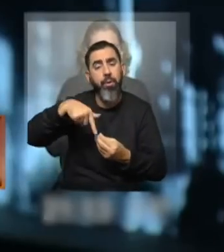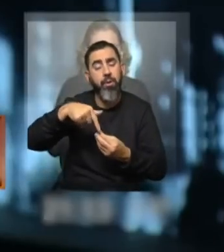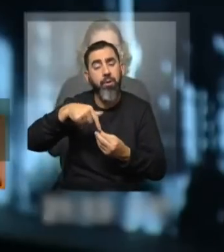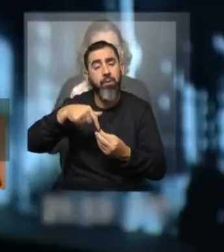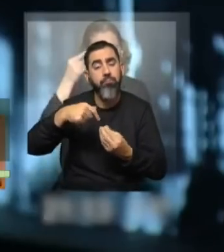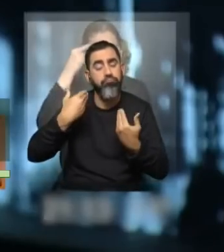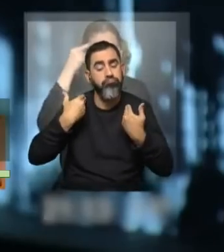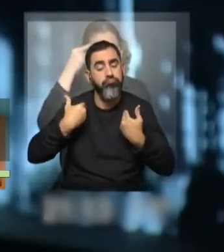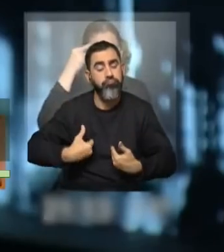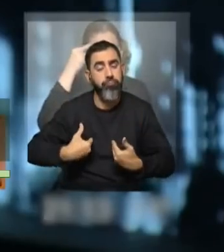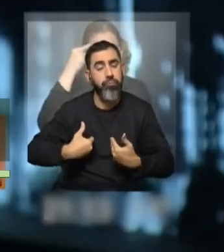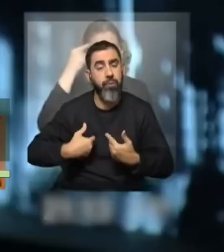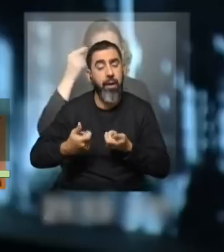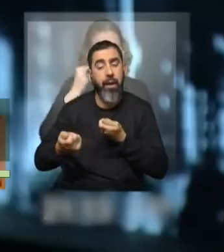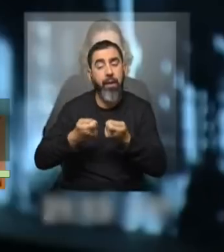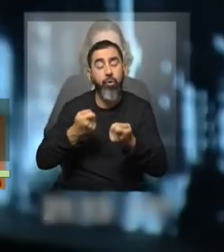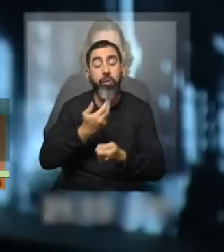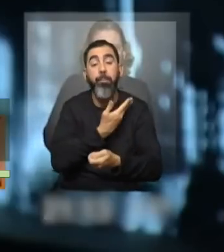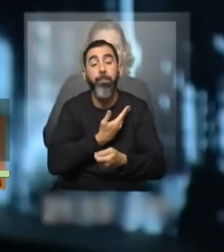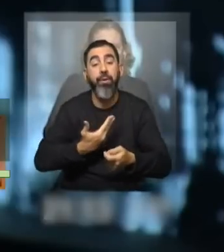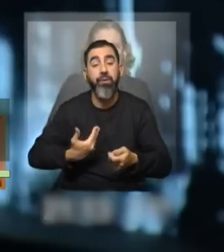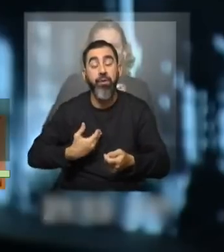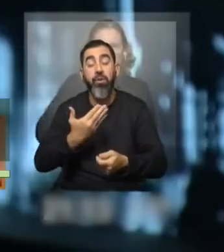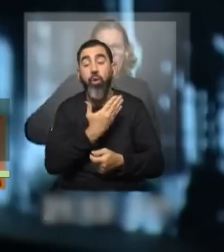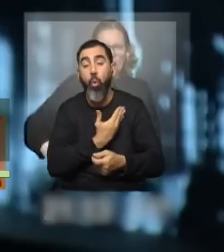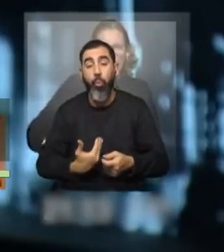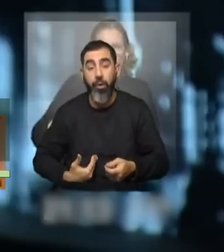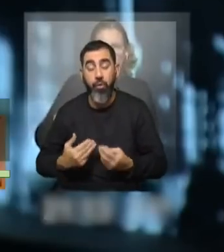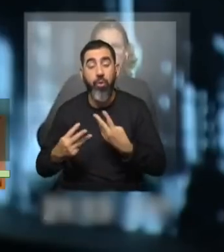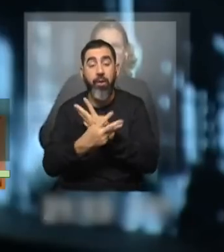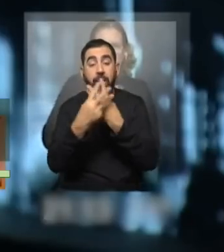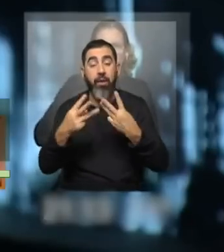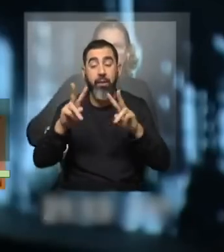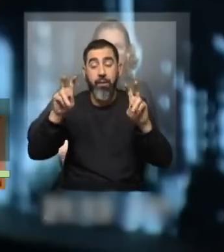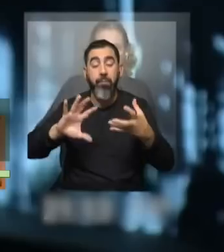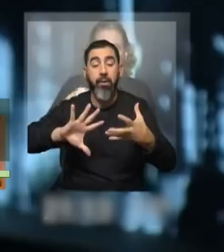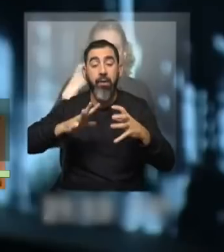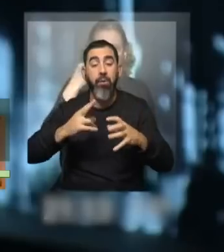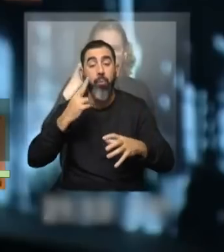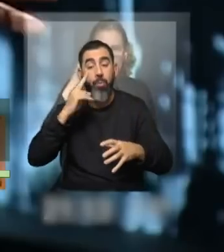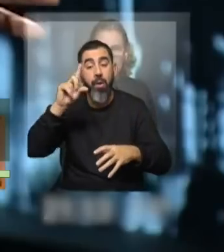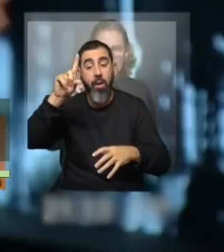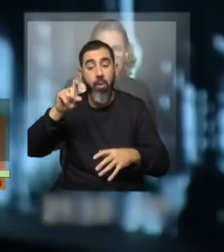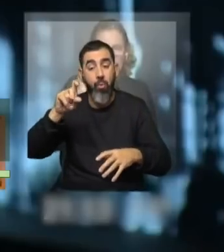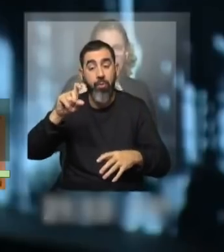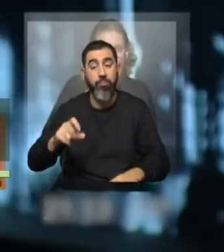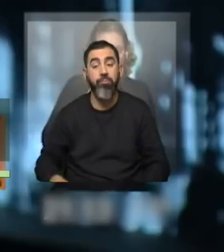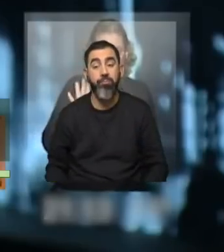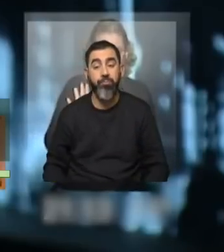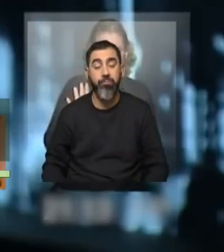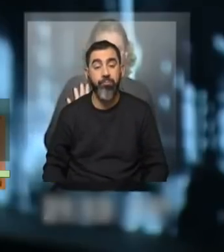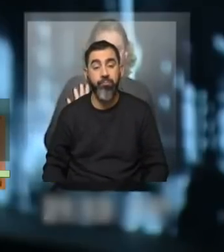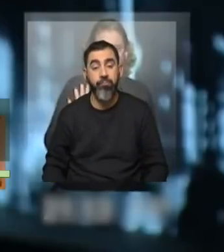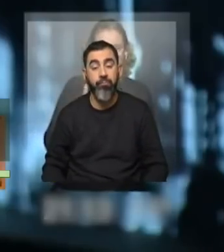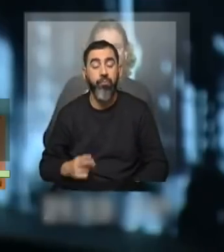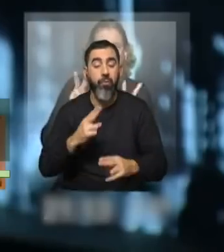actuación, el desempeño del presidente y del gobierno en relación a esta crisis del agua, como le llamamos, que ya el